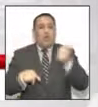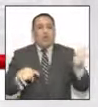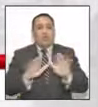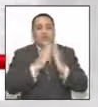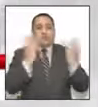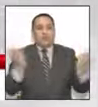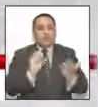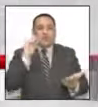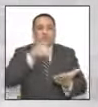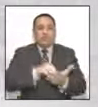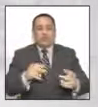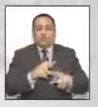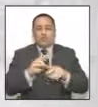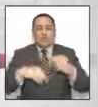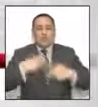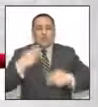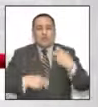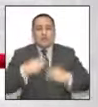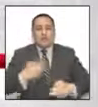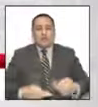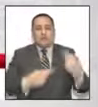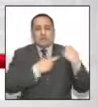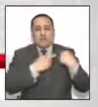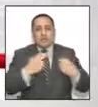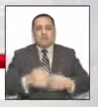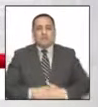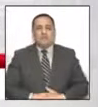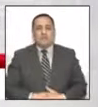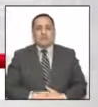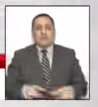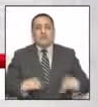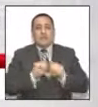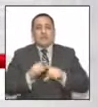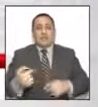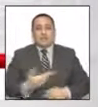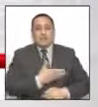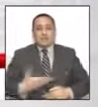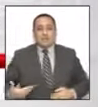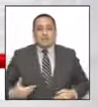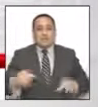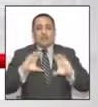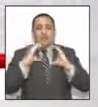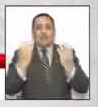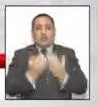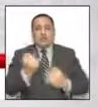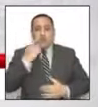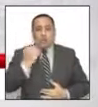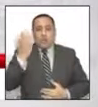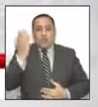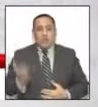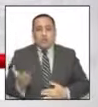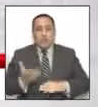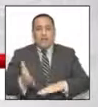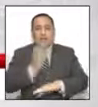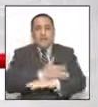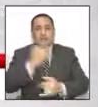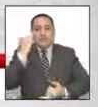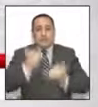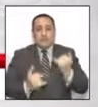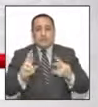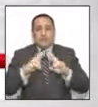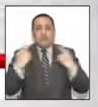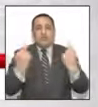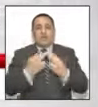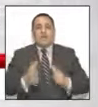sin perjuicio de las responsabilidades a que hubiere lugar. El presidente del Parlamento, Manuel Merino de Lama, antes de culminar esta sesión,